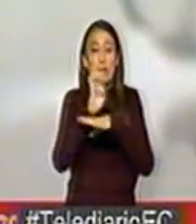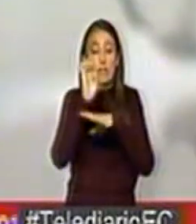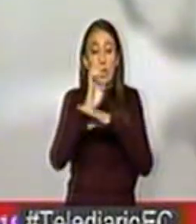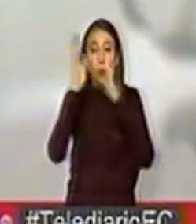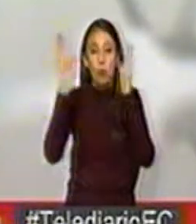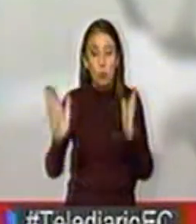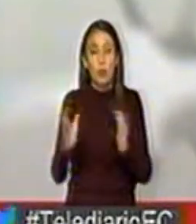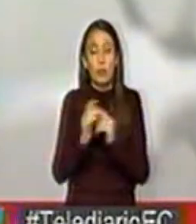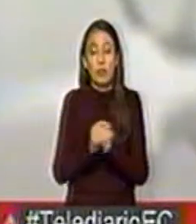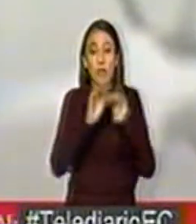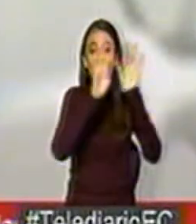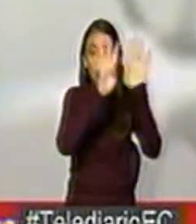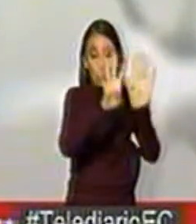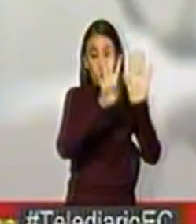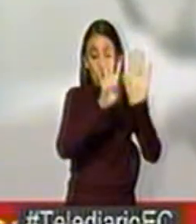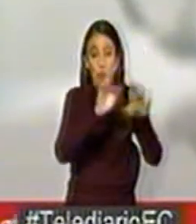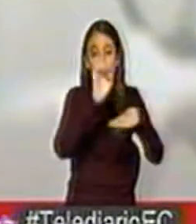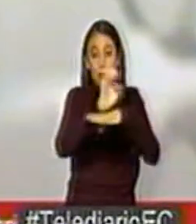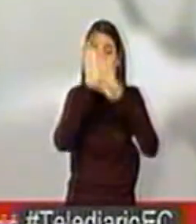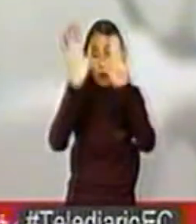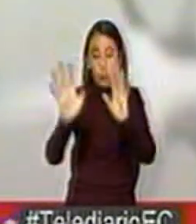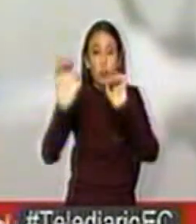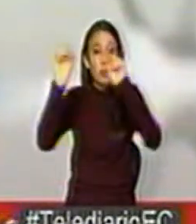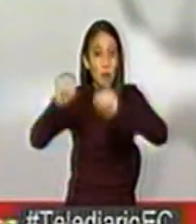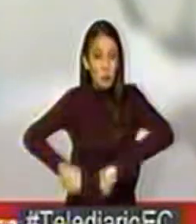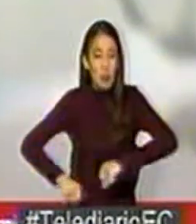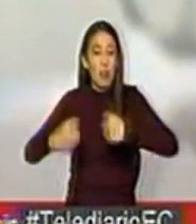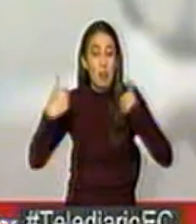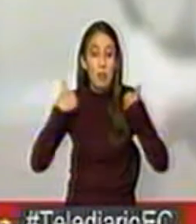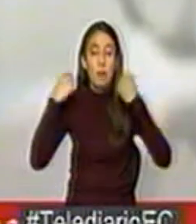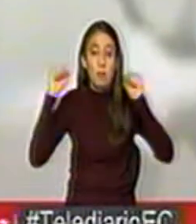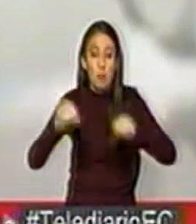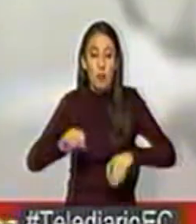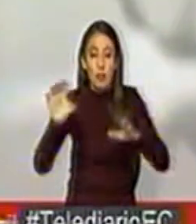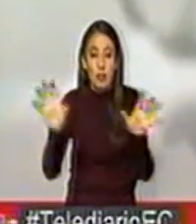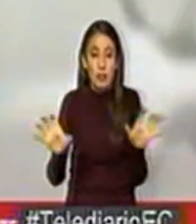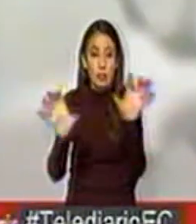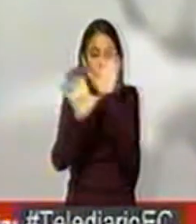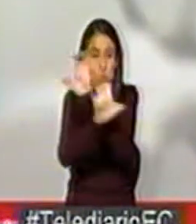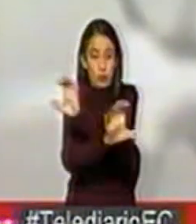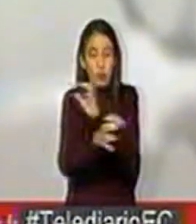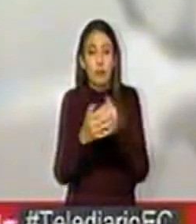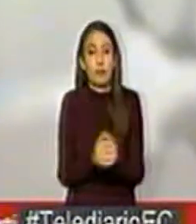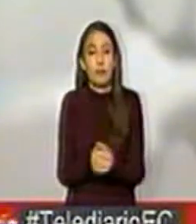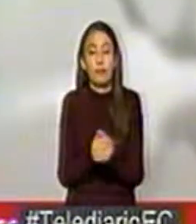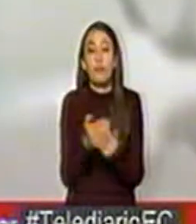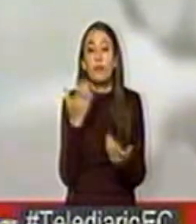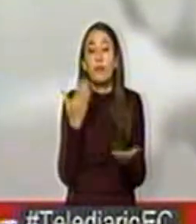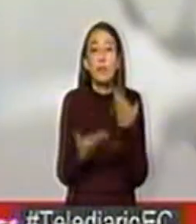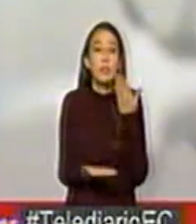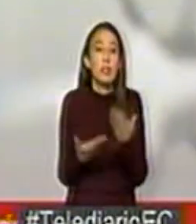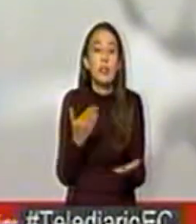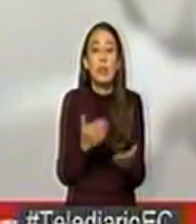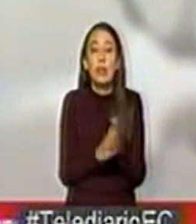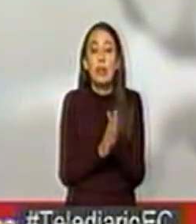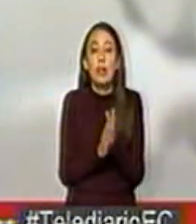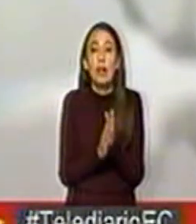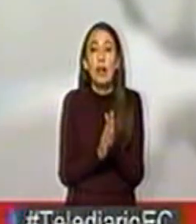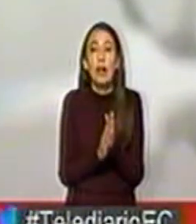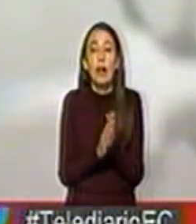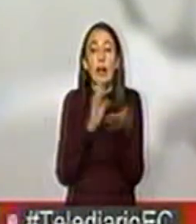donantes. 9 de cada 10 ecuatorianos mantienen esa condición de donantes. Esto ha hecho que a nivel de la